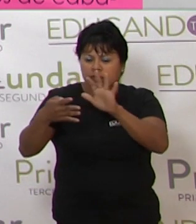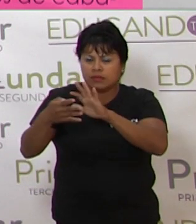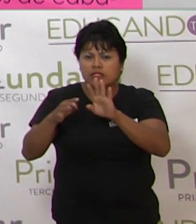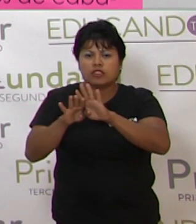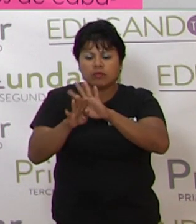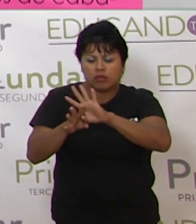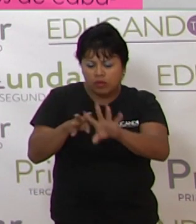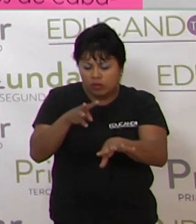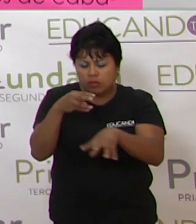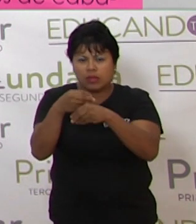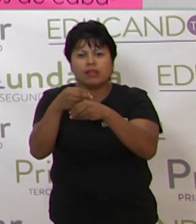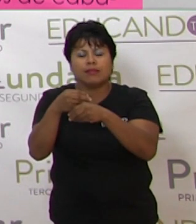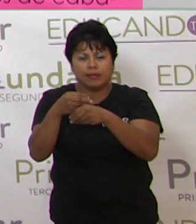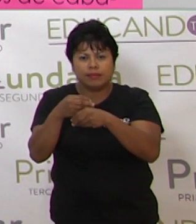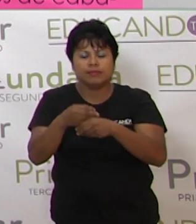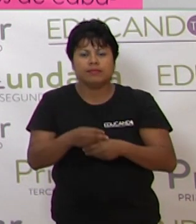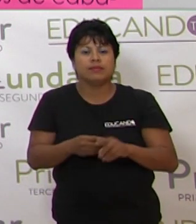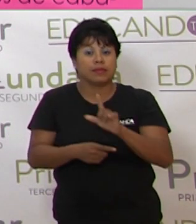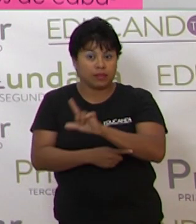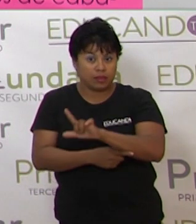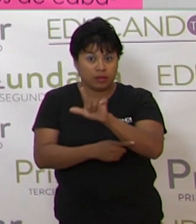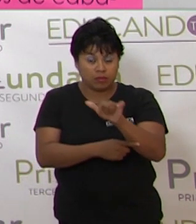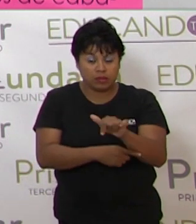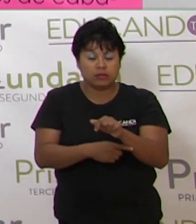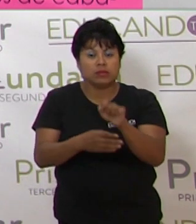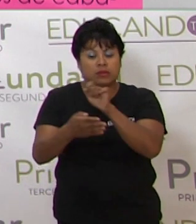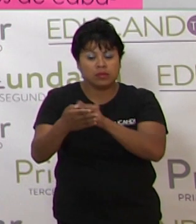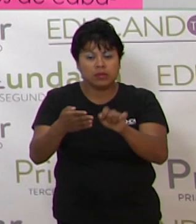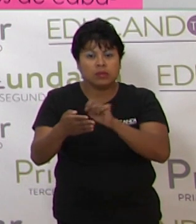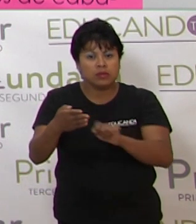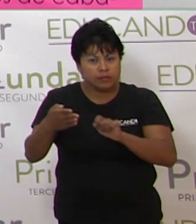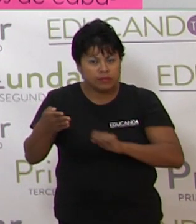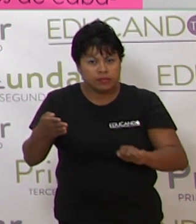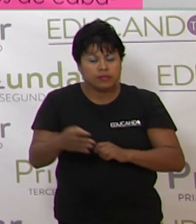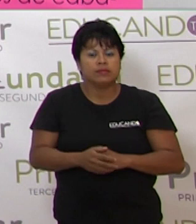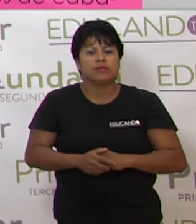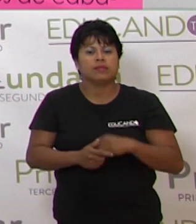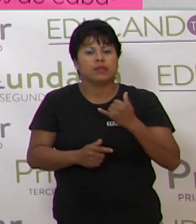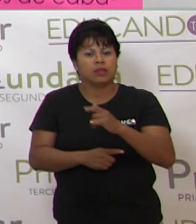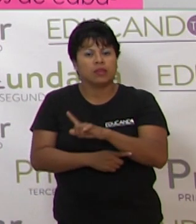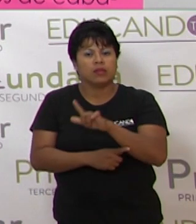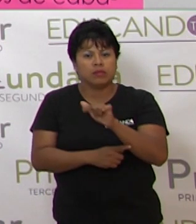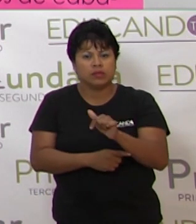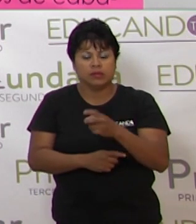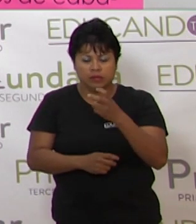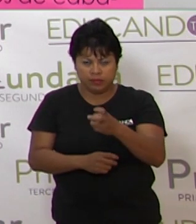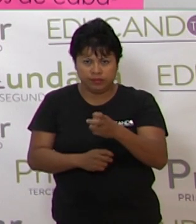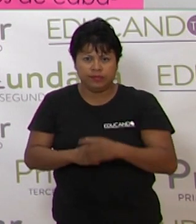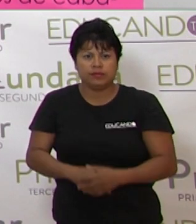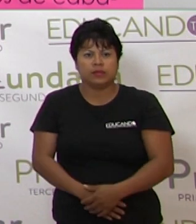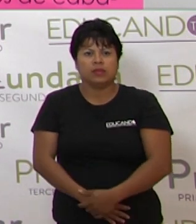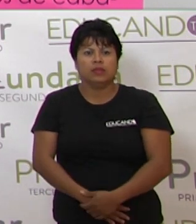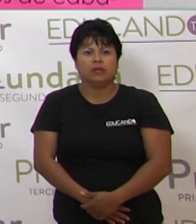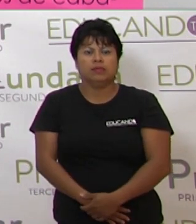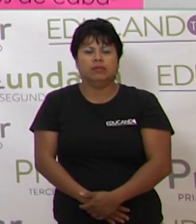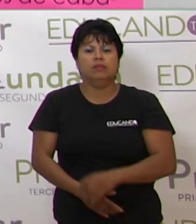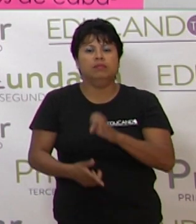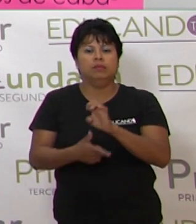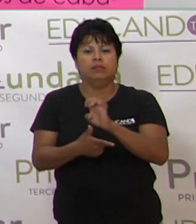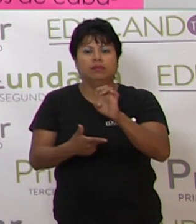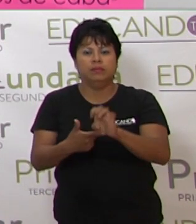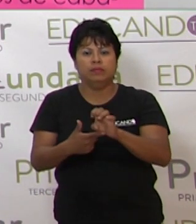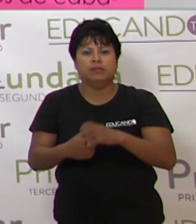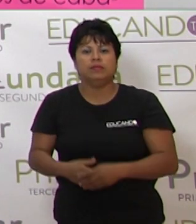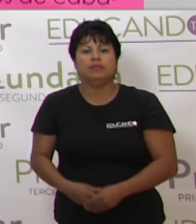del argumento, después el estilo y la estructura, y después de los temas.